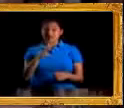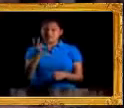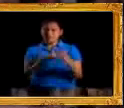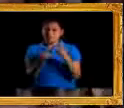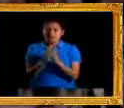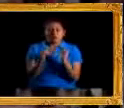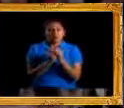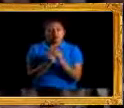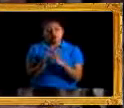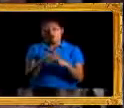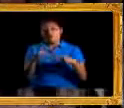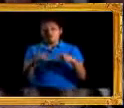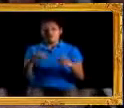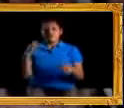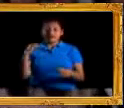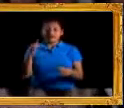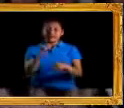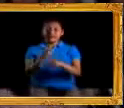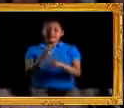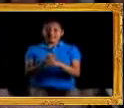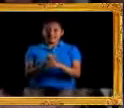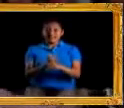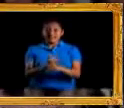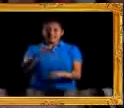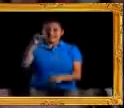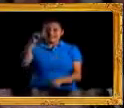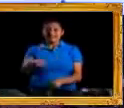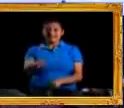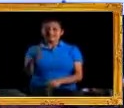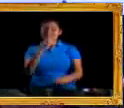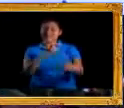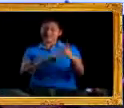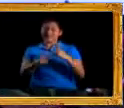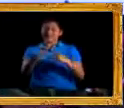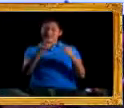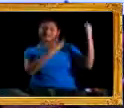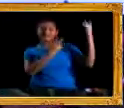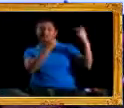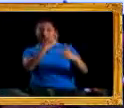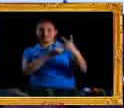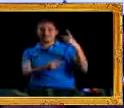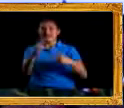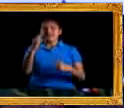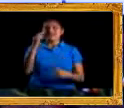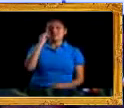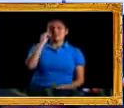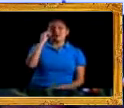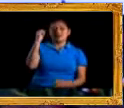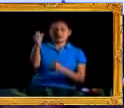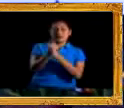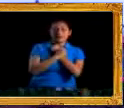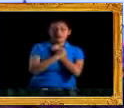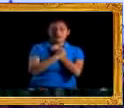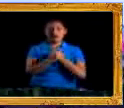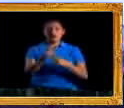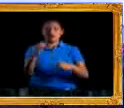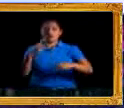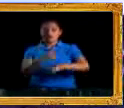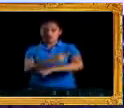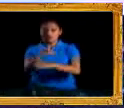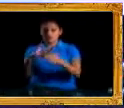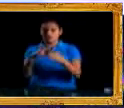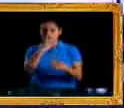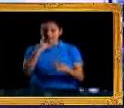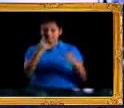iglesia, hermano, amada, está esperando la venida de su amado, está esperando la venida del Cordero de Dios, está esperando